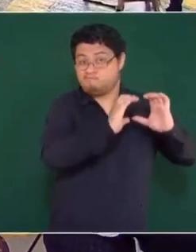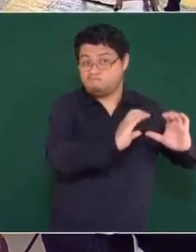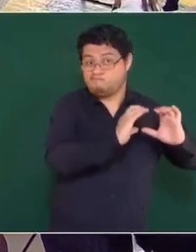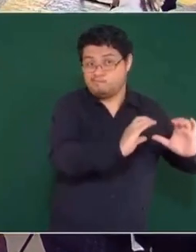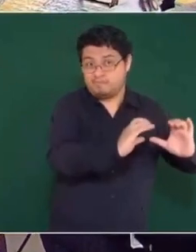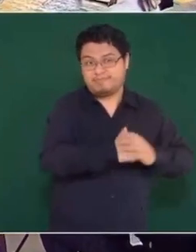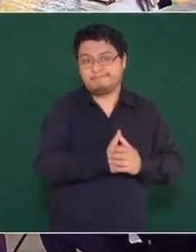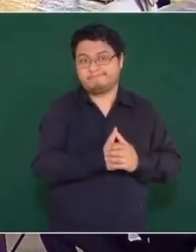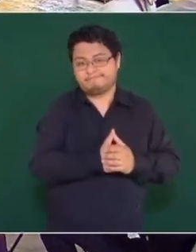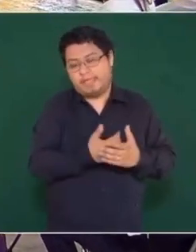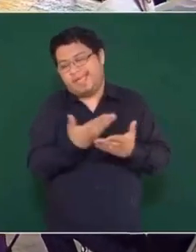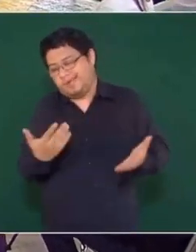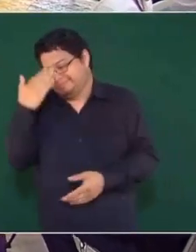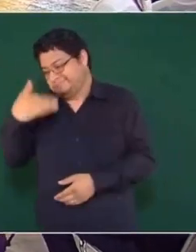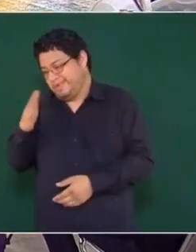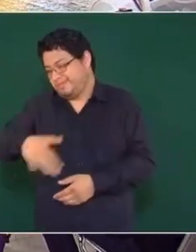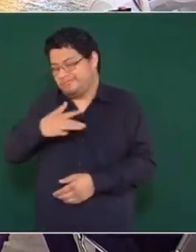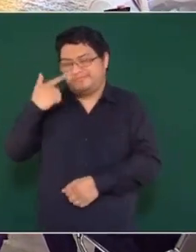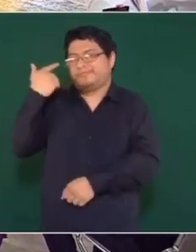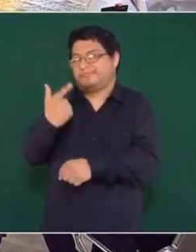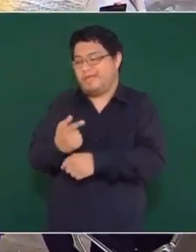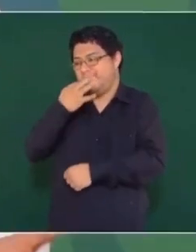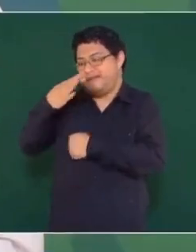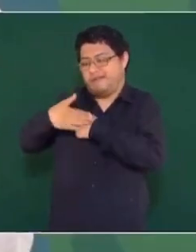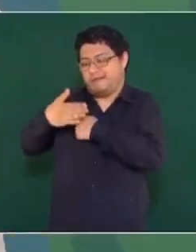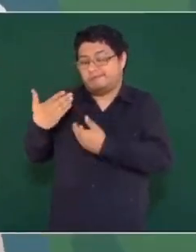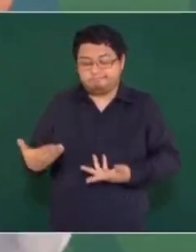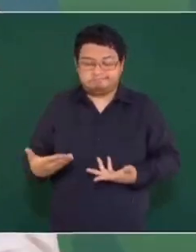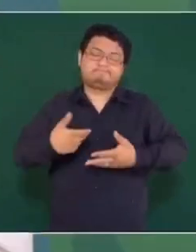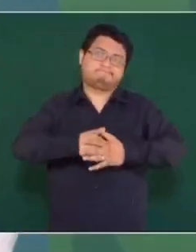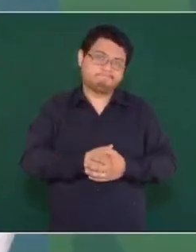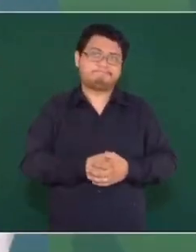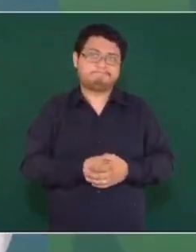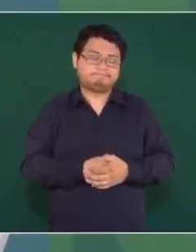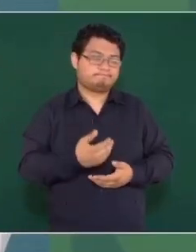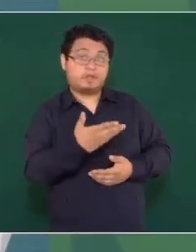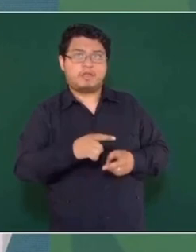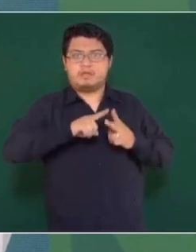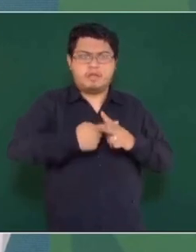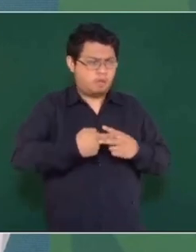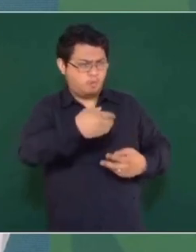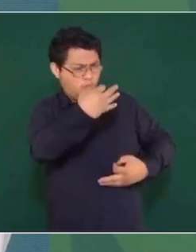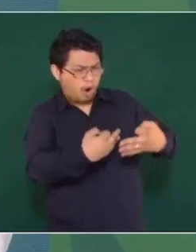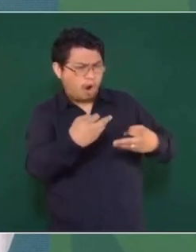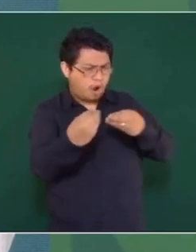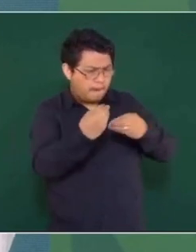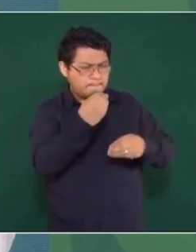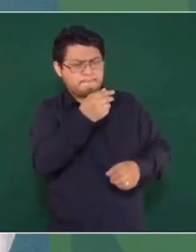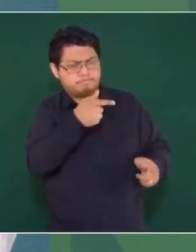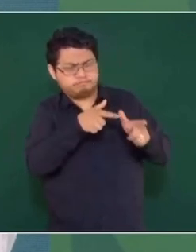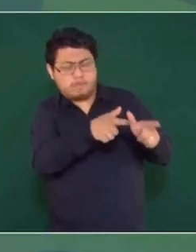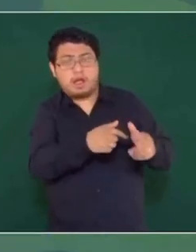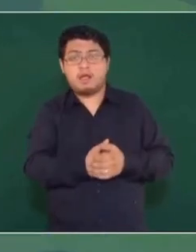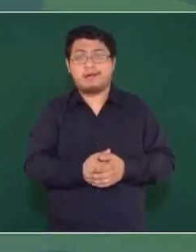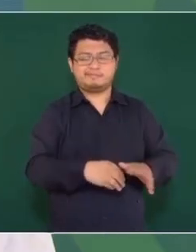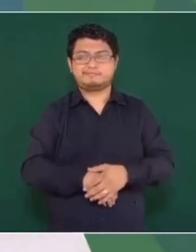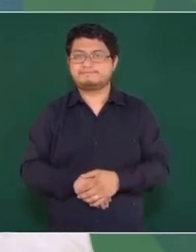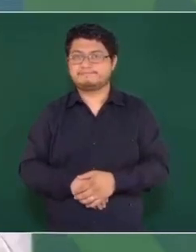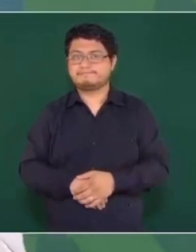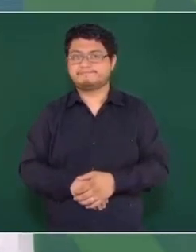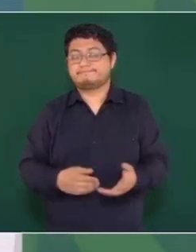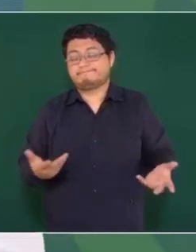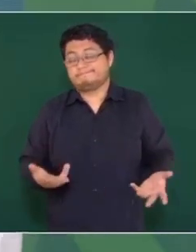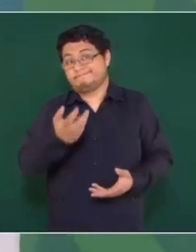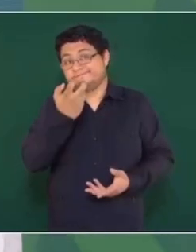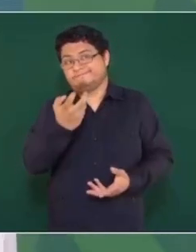ahora se sabe, y se va a conocer más cuando se inicie el juicio de García Luna en Estados Unidos. Entonces